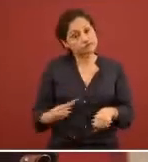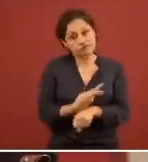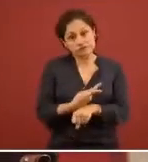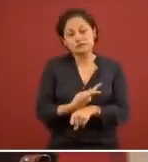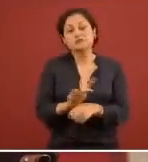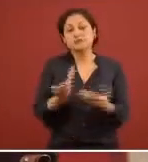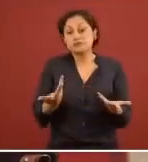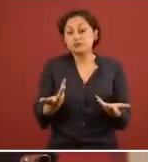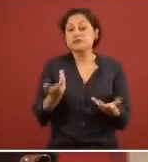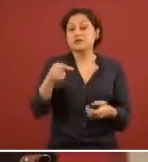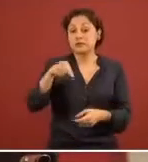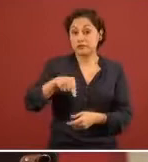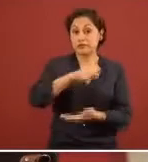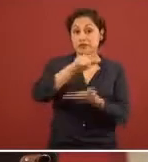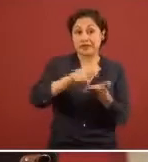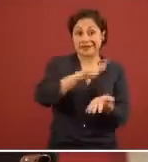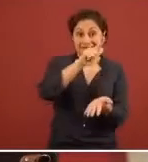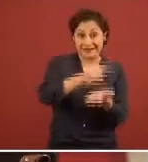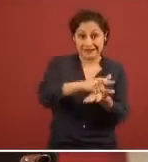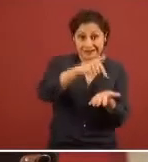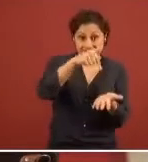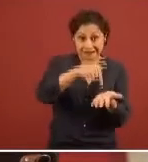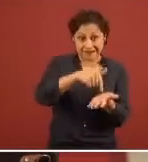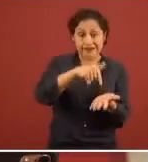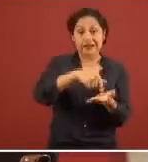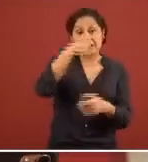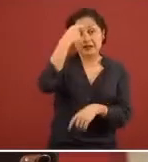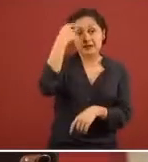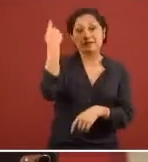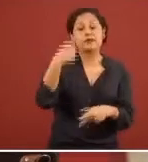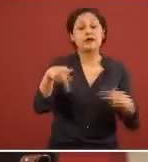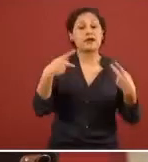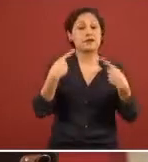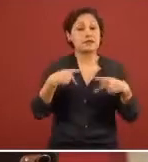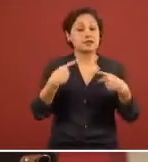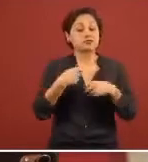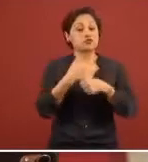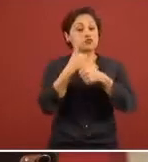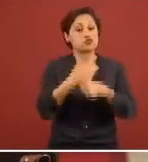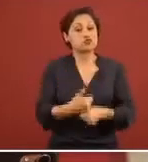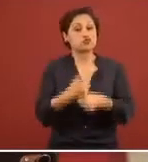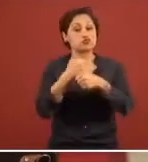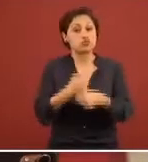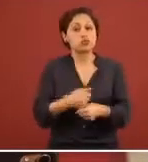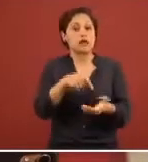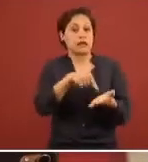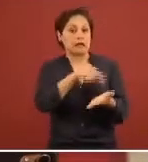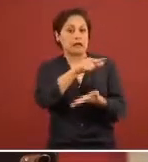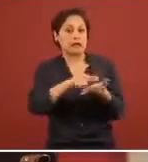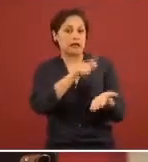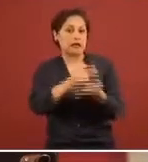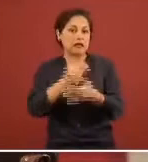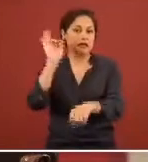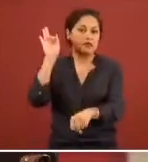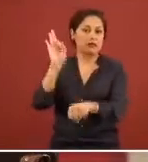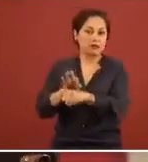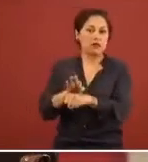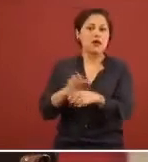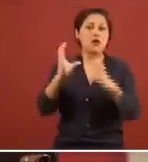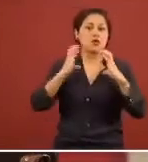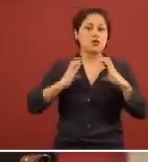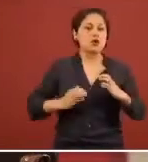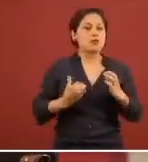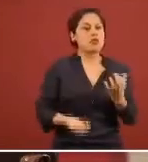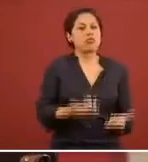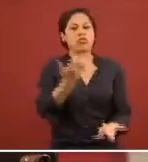ley de víctimas, una ley general de víctimas, que contempla que esto no debe ocurrir,